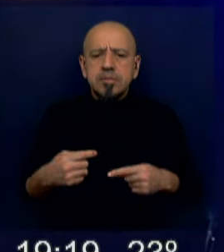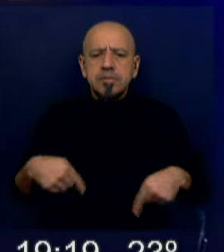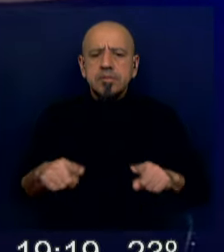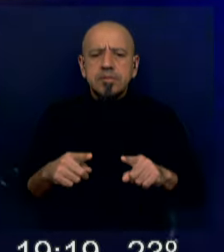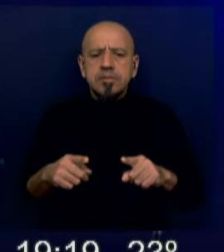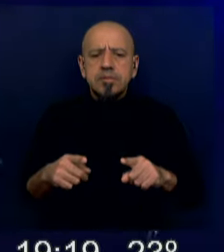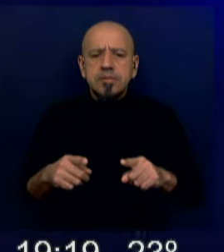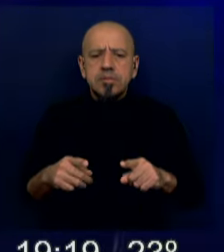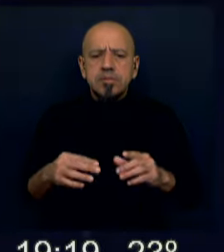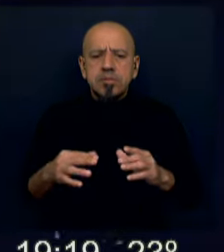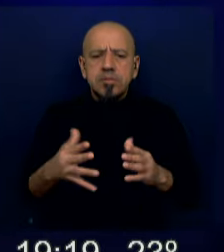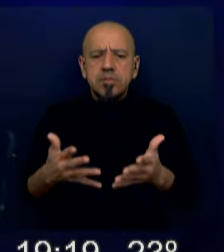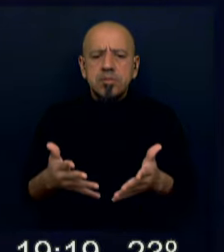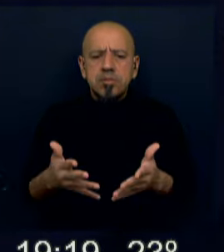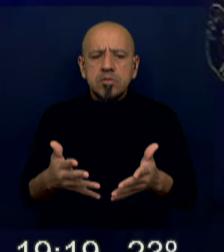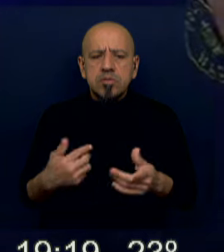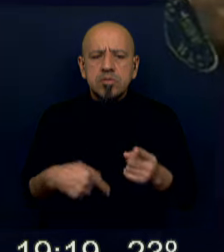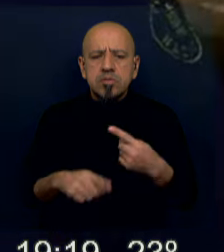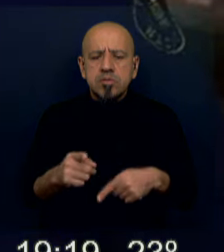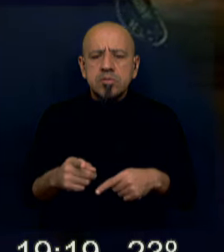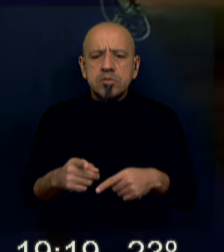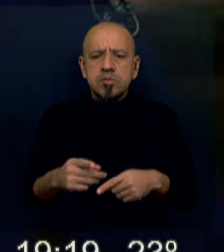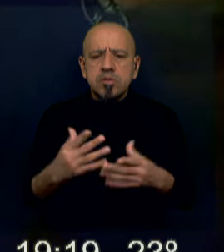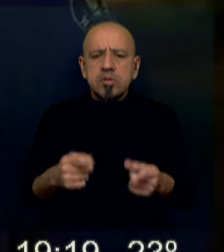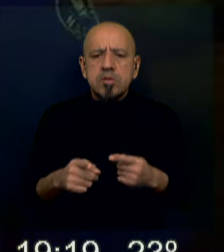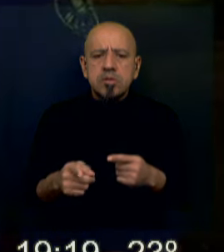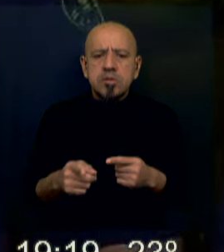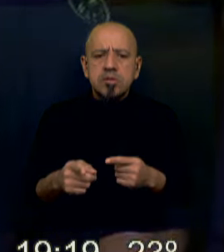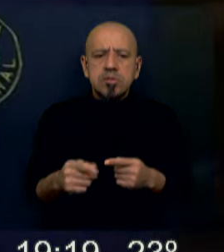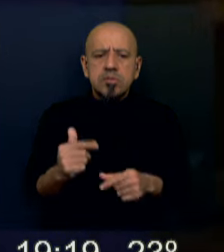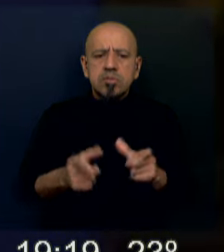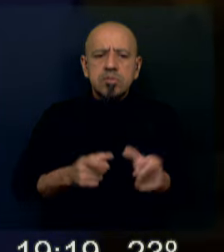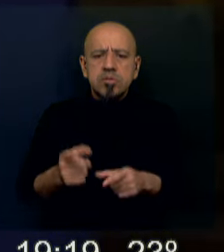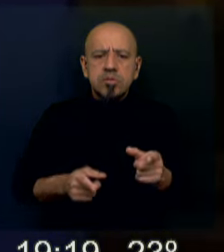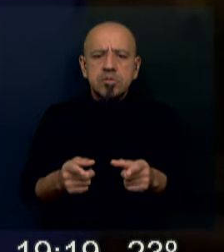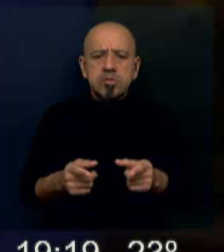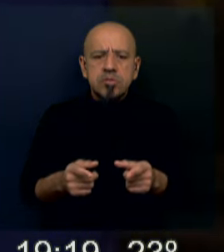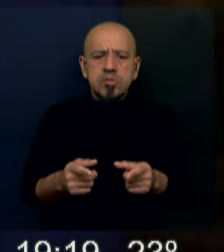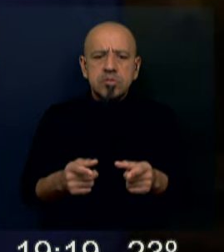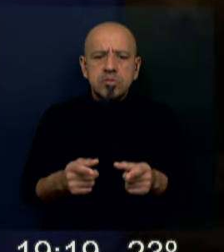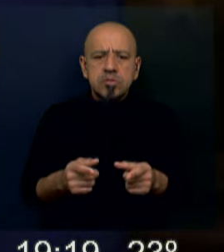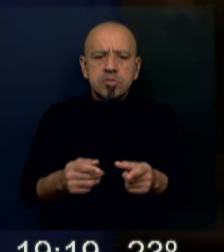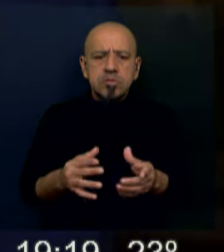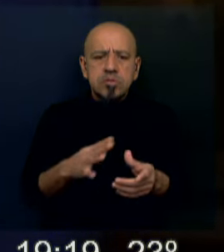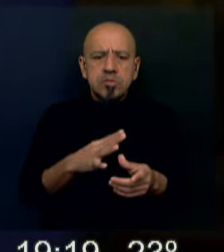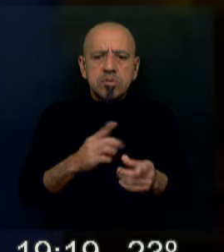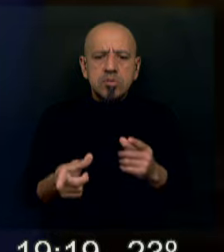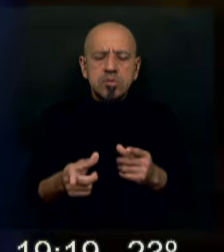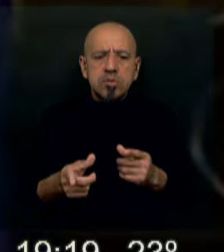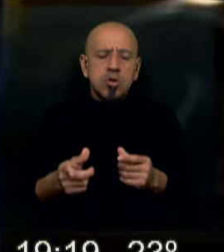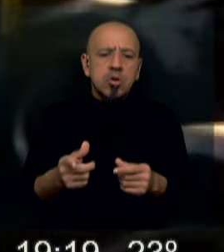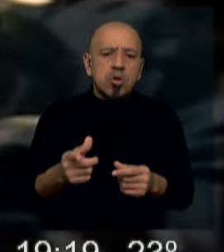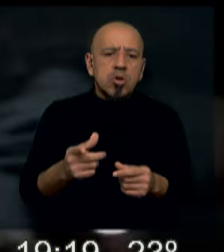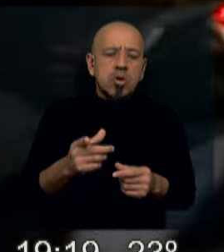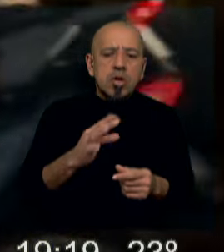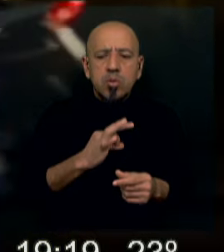con armamento no letal ante unos hinchas que se querían retirar. Sí, exactamente. Bueno, fue a raíz del mismo incidente o evento con el guardia de seguridad, personas